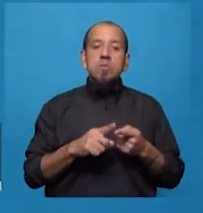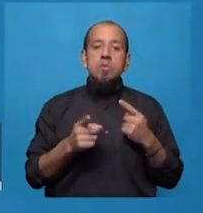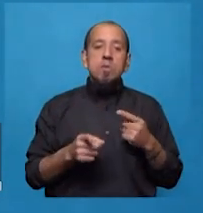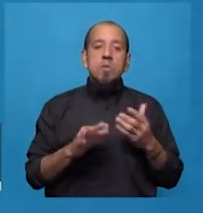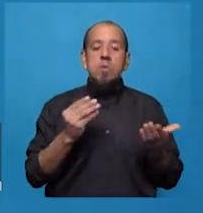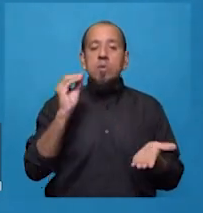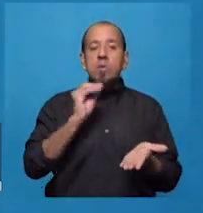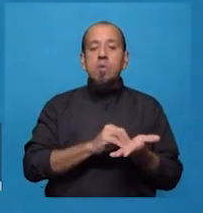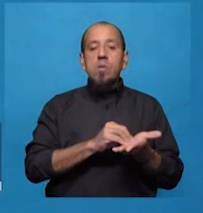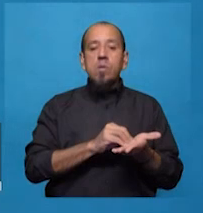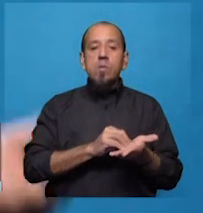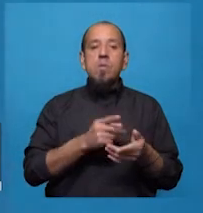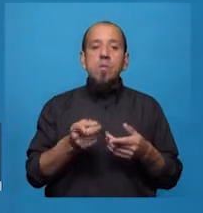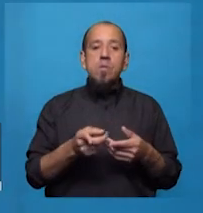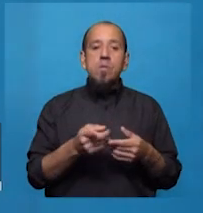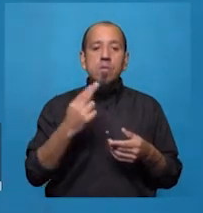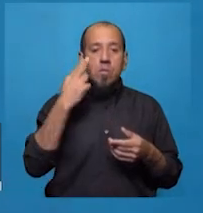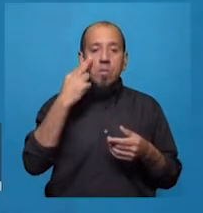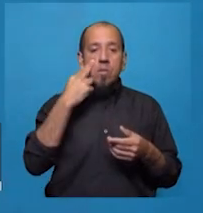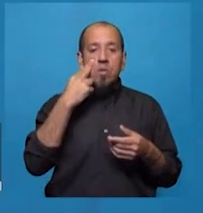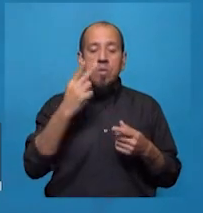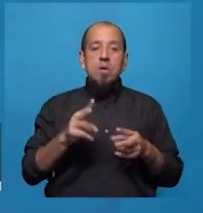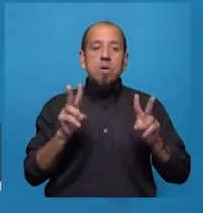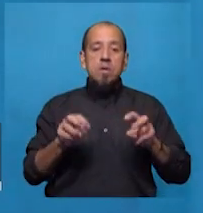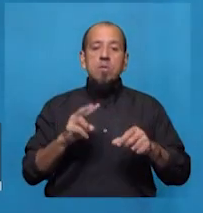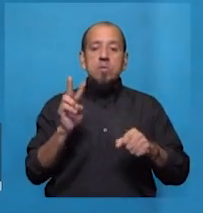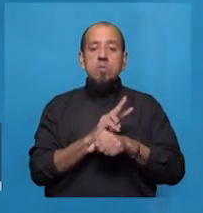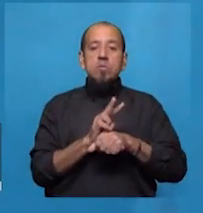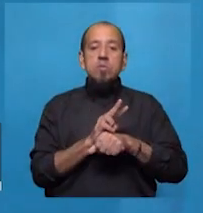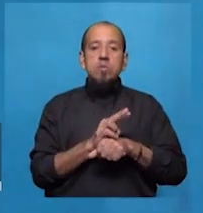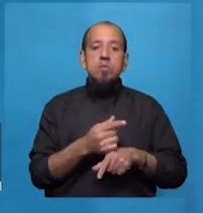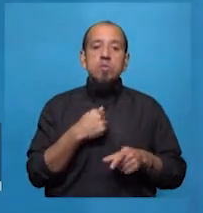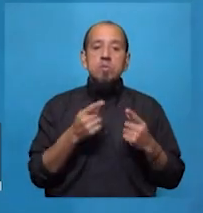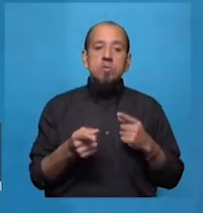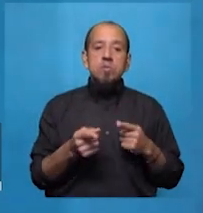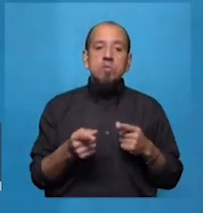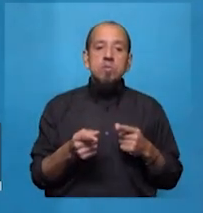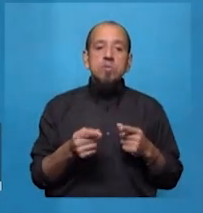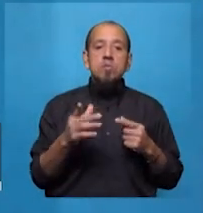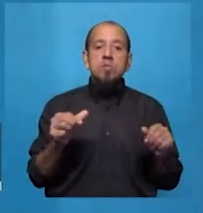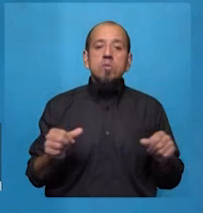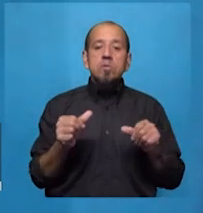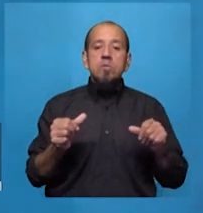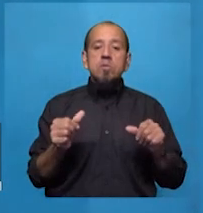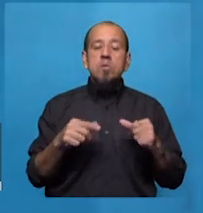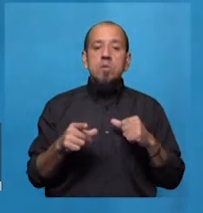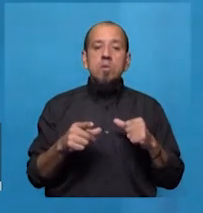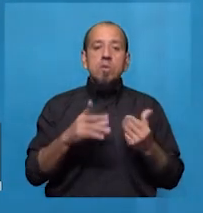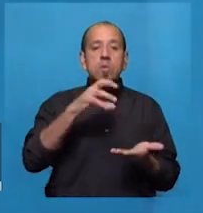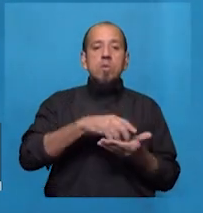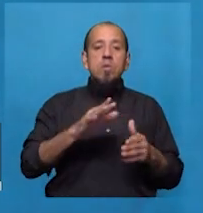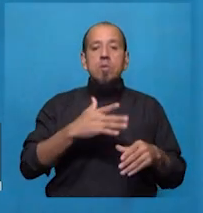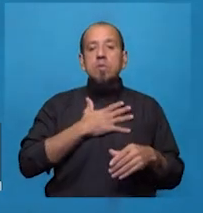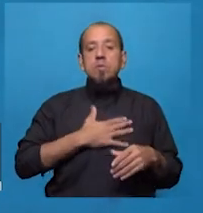donde se aplicó la mano durar se resolvieron los problemas de fondo la seguridad y yo discrepo con eso de que bueno se hace el operativo se